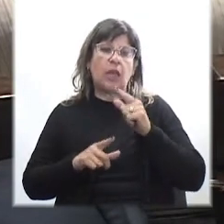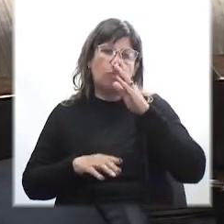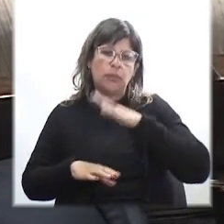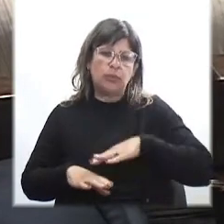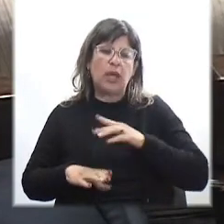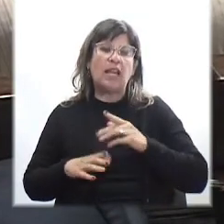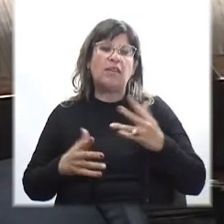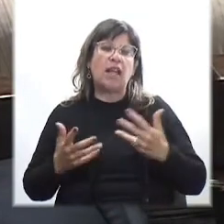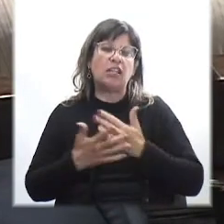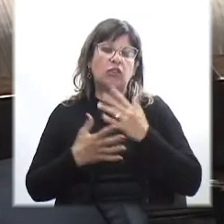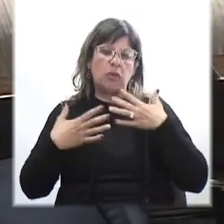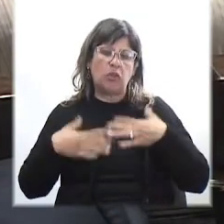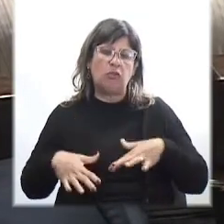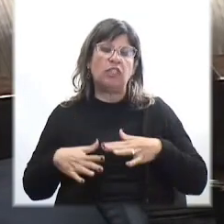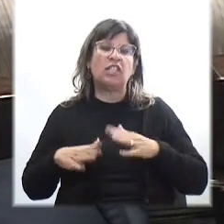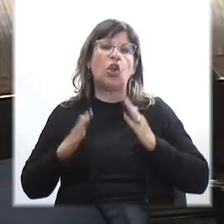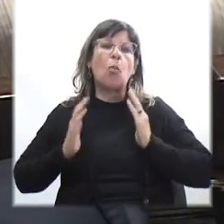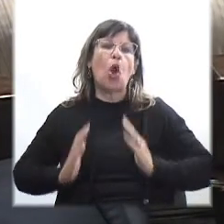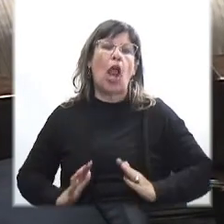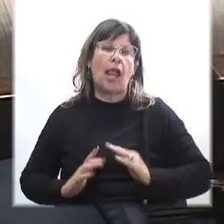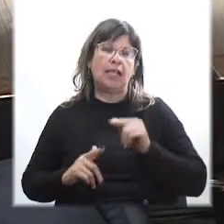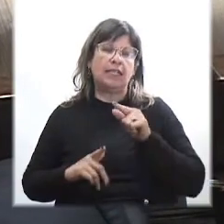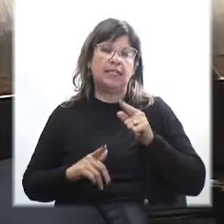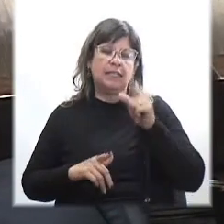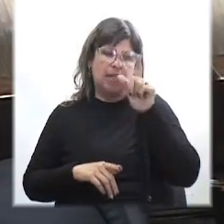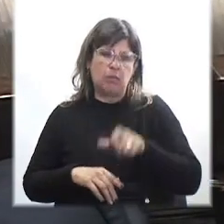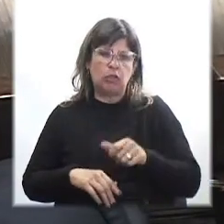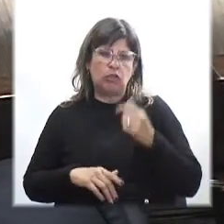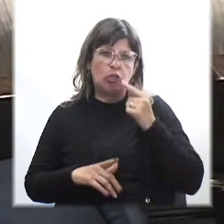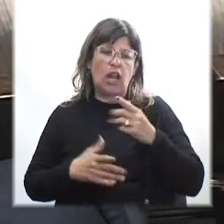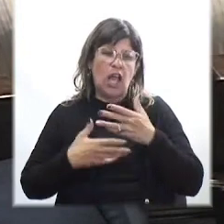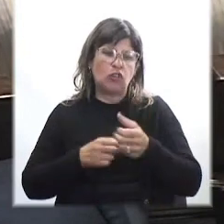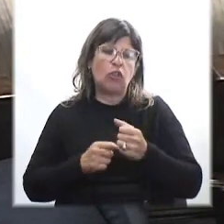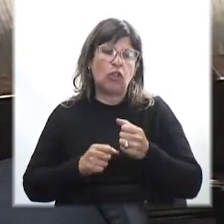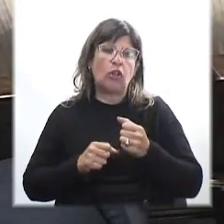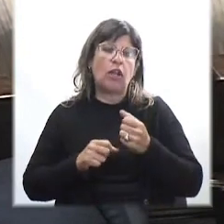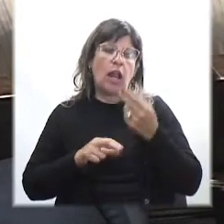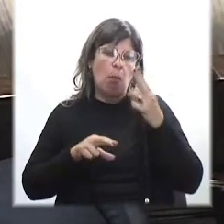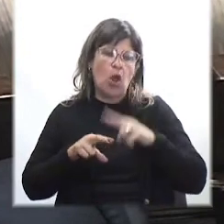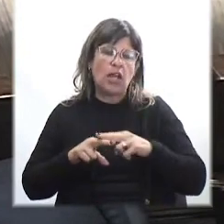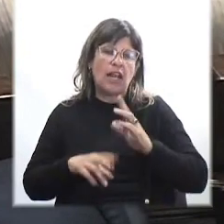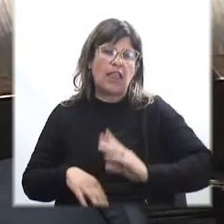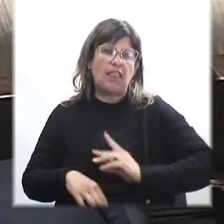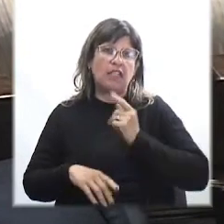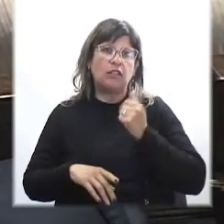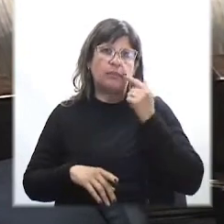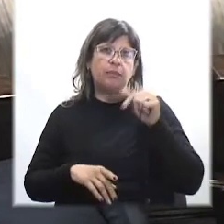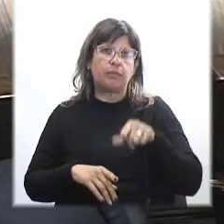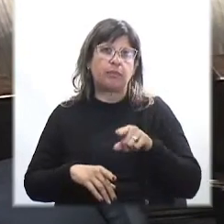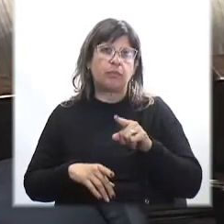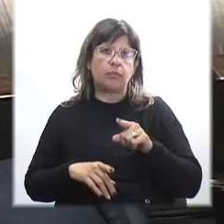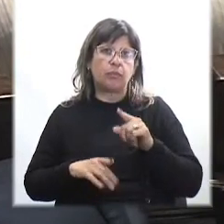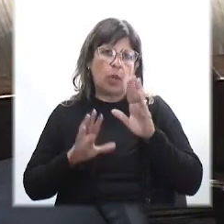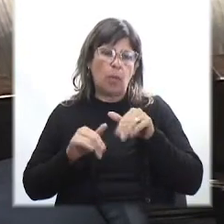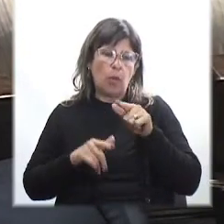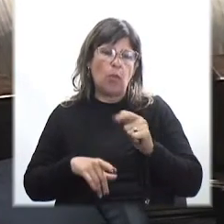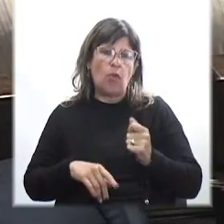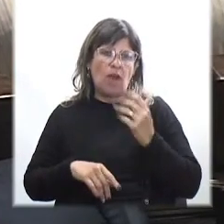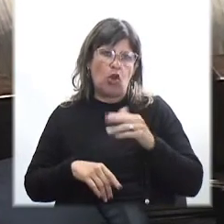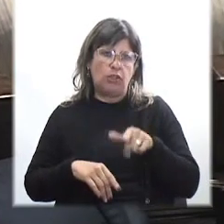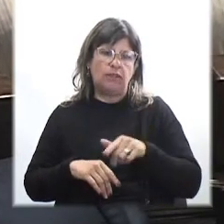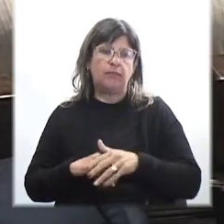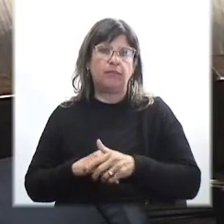el sufrimiento físico y moral del paciente, ayudándolo a morir dignamente acorde con sus propios